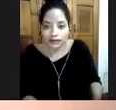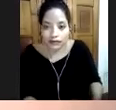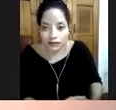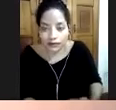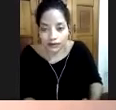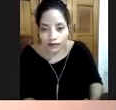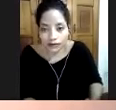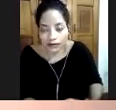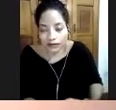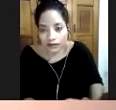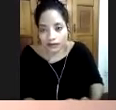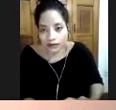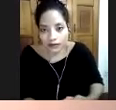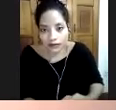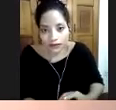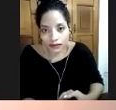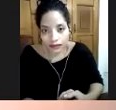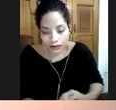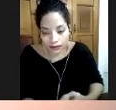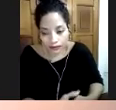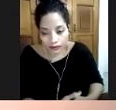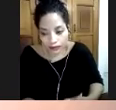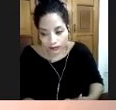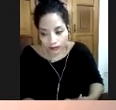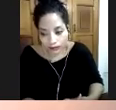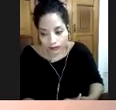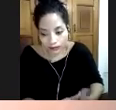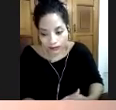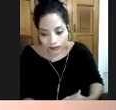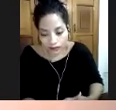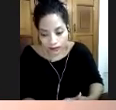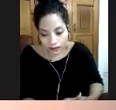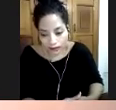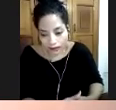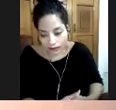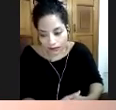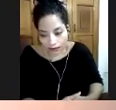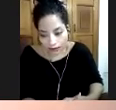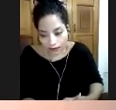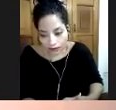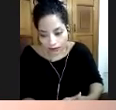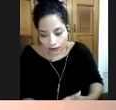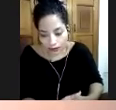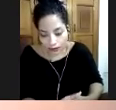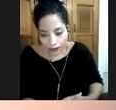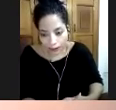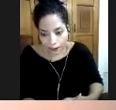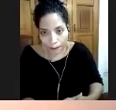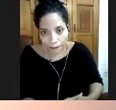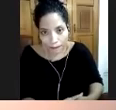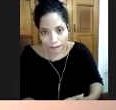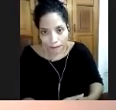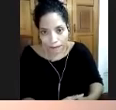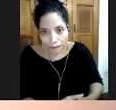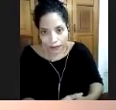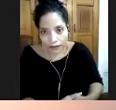nombre completo. Hay mucha desinformación que ya aparece en SASE, que es una plataforma donde se pueden ver calificaciones, que se pueden ver